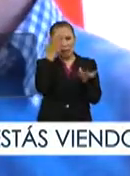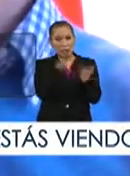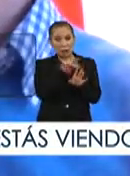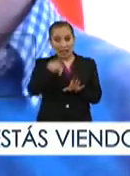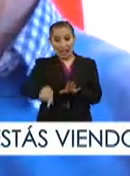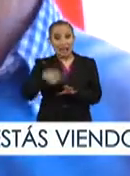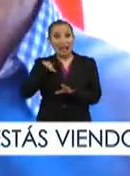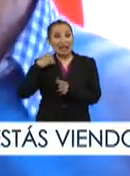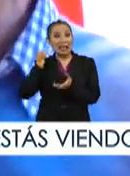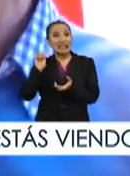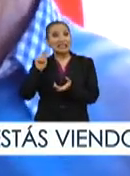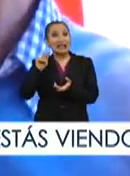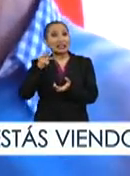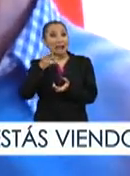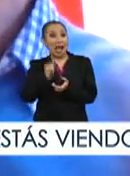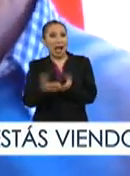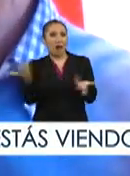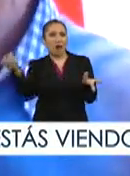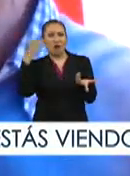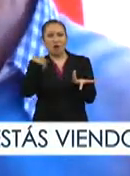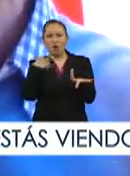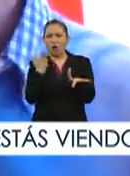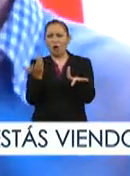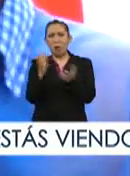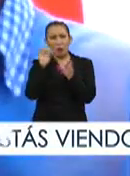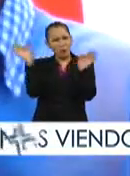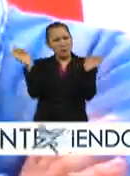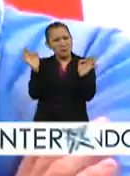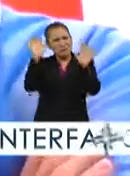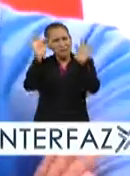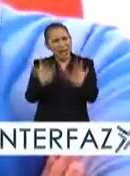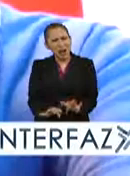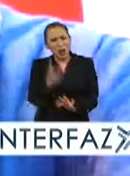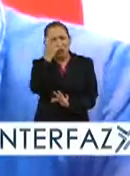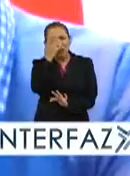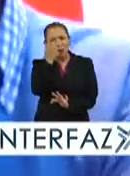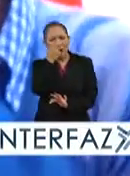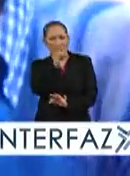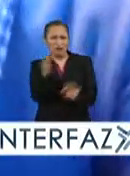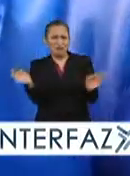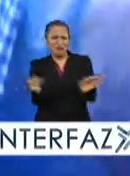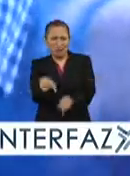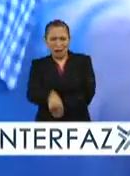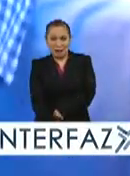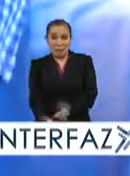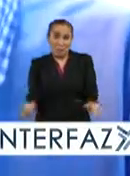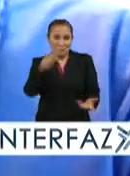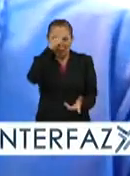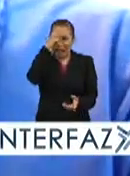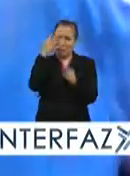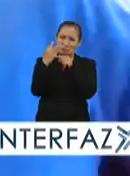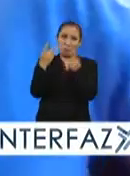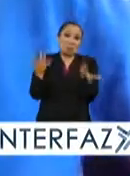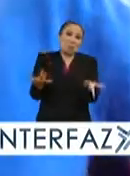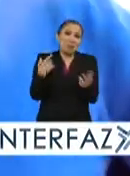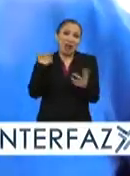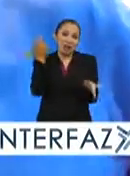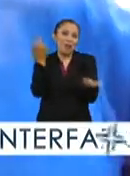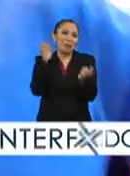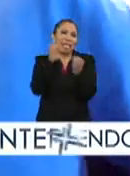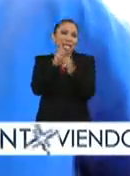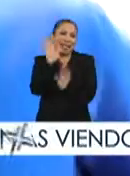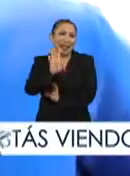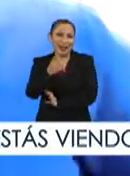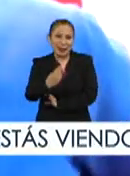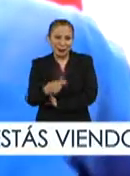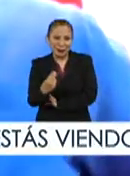en Santiago estamos en pleno invierno con temperaturas de 4 grados, pero no es propaganda engañosa,